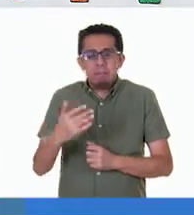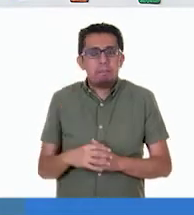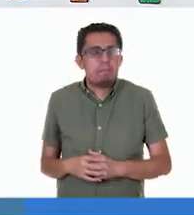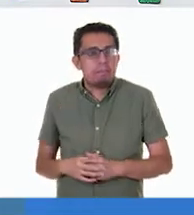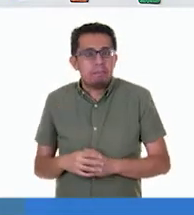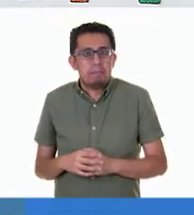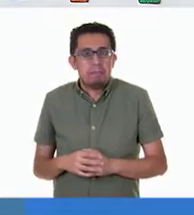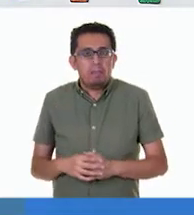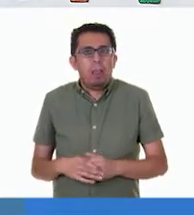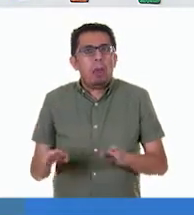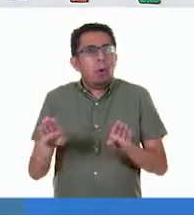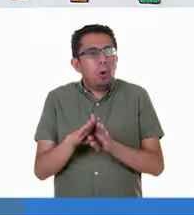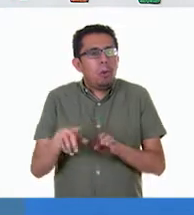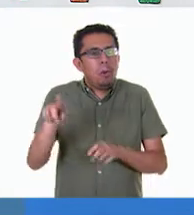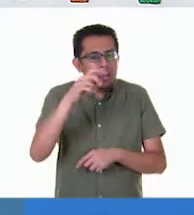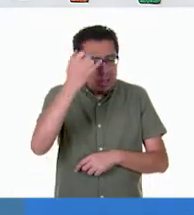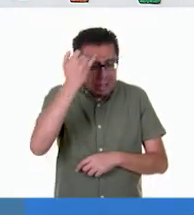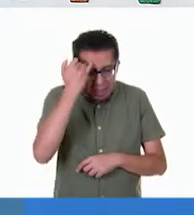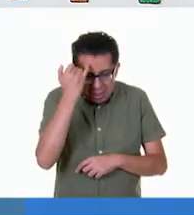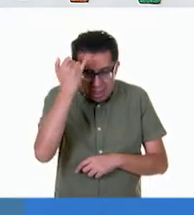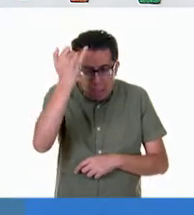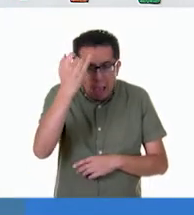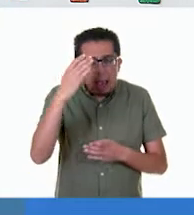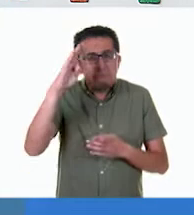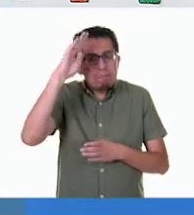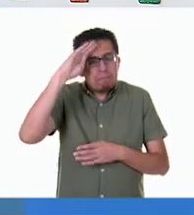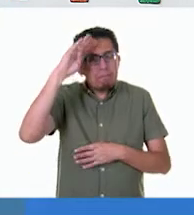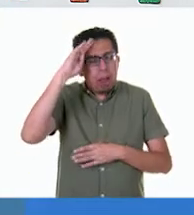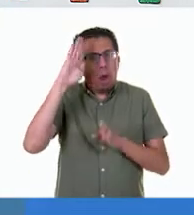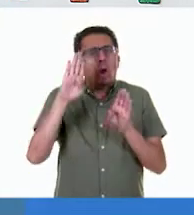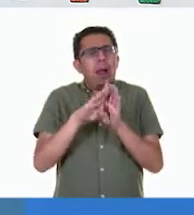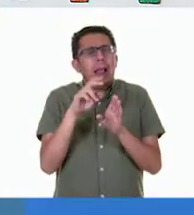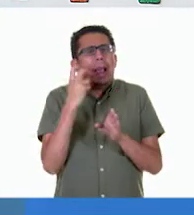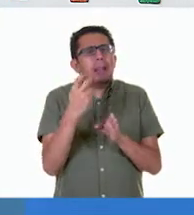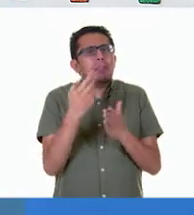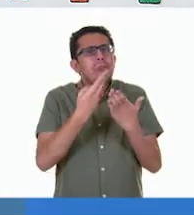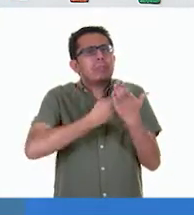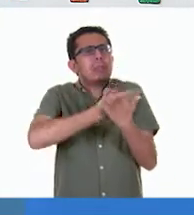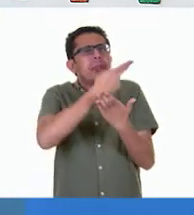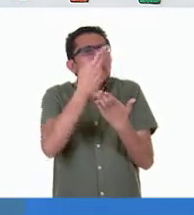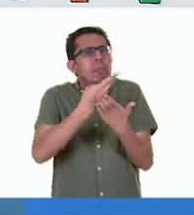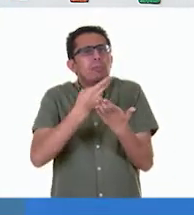tanto, ¿cómo se les ocurre que podríamos representarlo gráficamente?